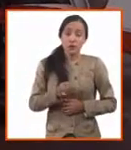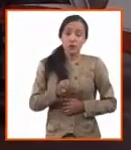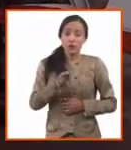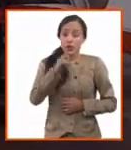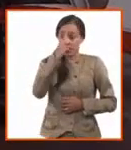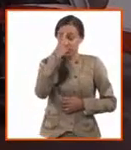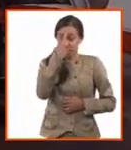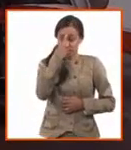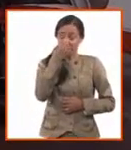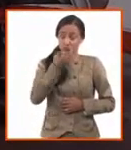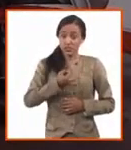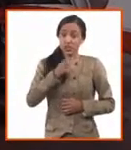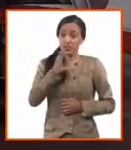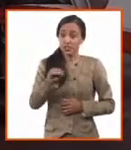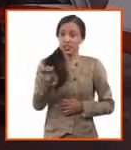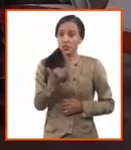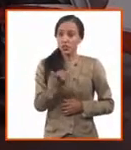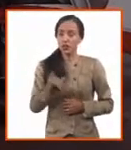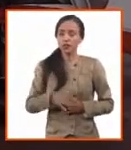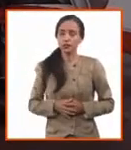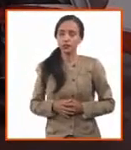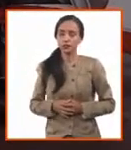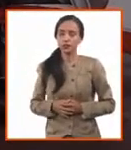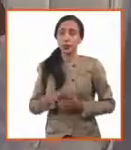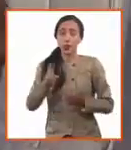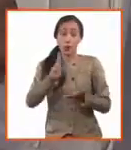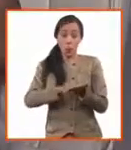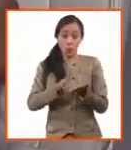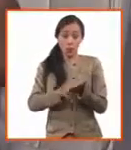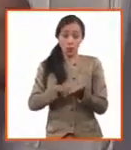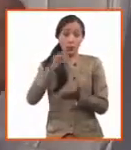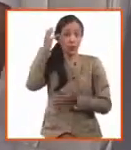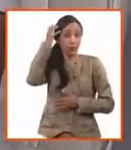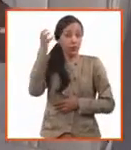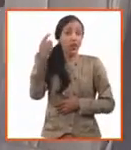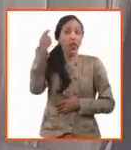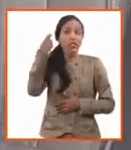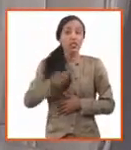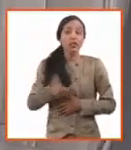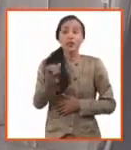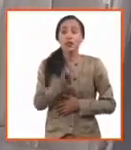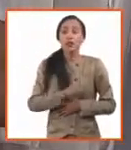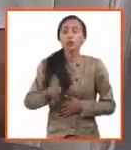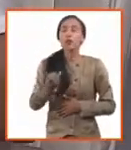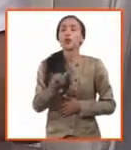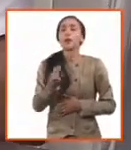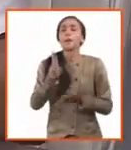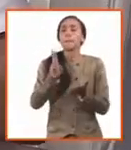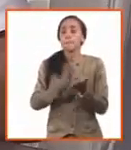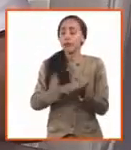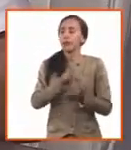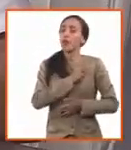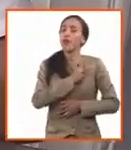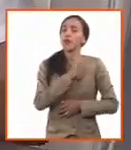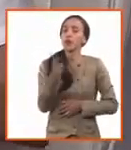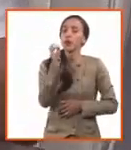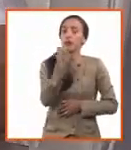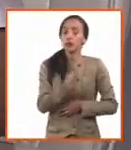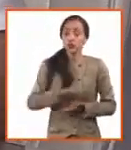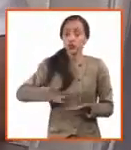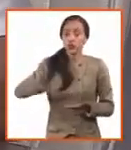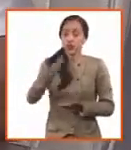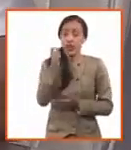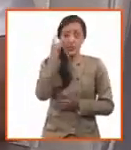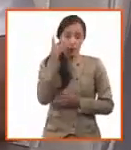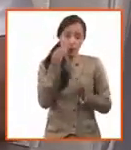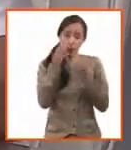falla, estamos. O sea, los miembros del Estado, de la dirección, tienen que ser miembros a su vez de la vanguardia de la sociedad. Eso es una idea muy importante